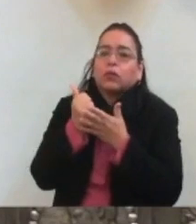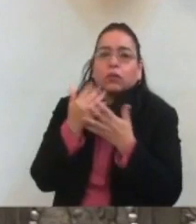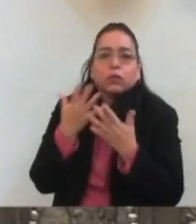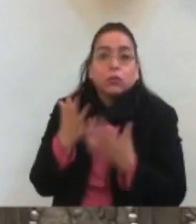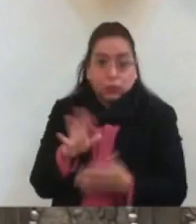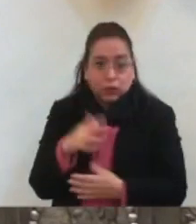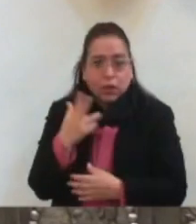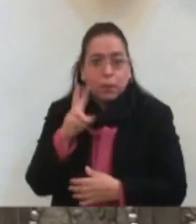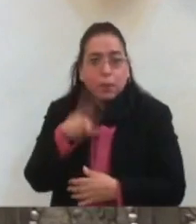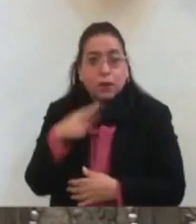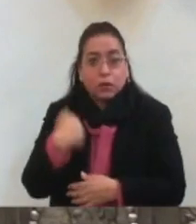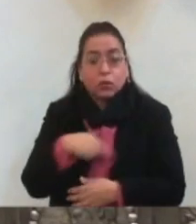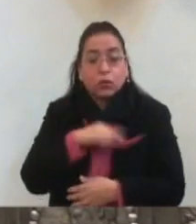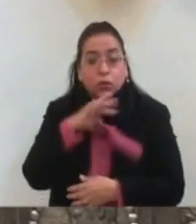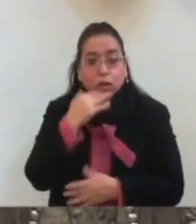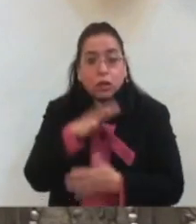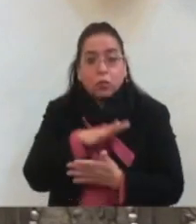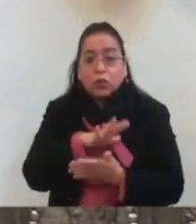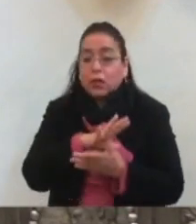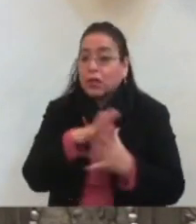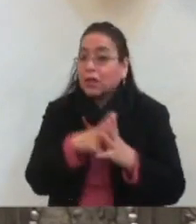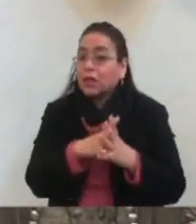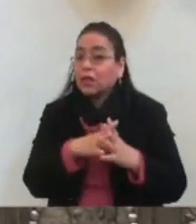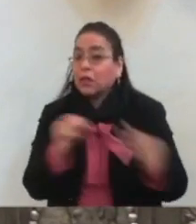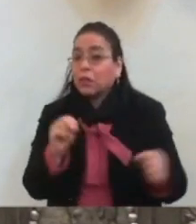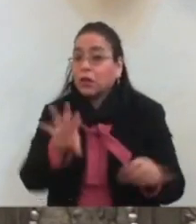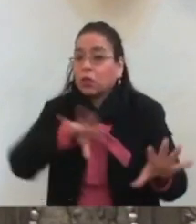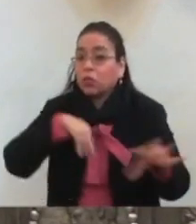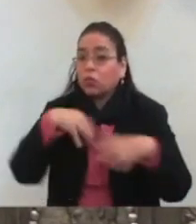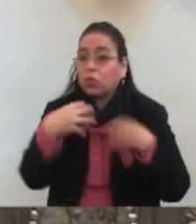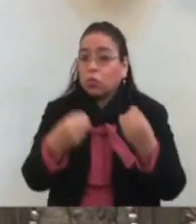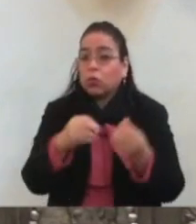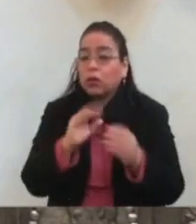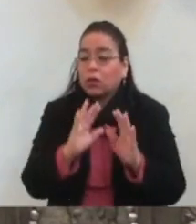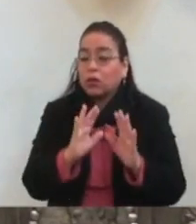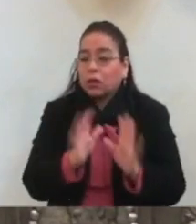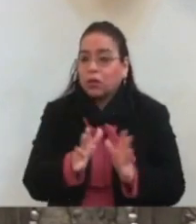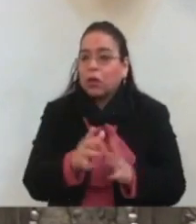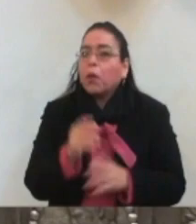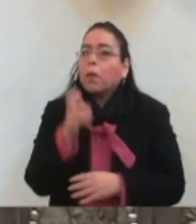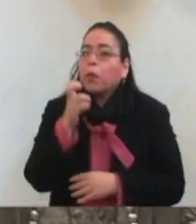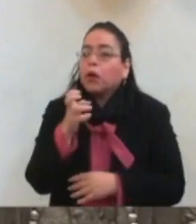solucione y por eso pedimos por las autoridades